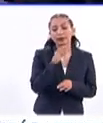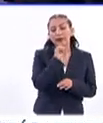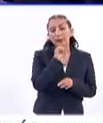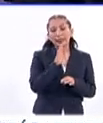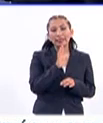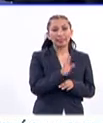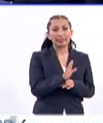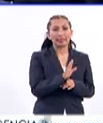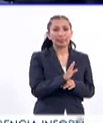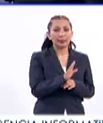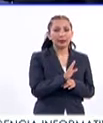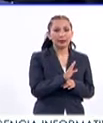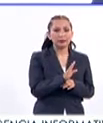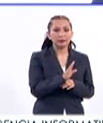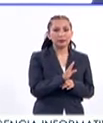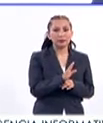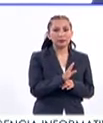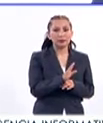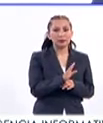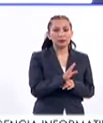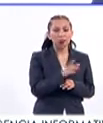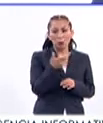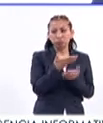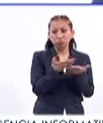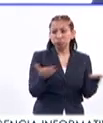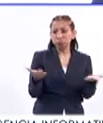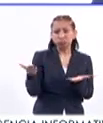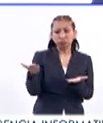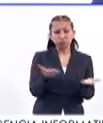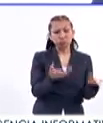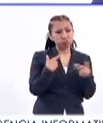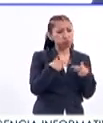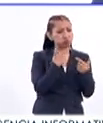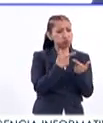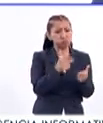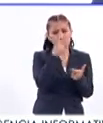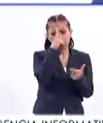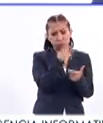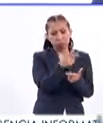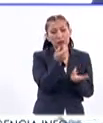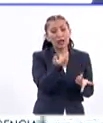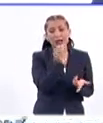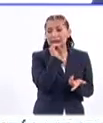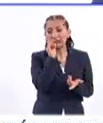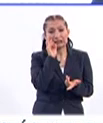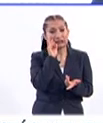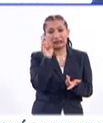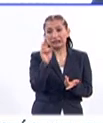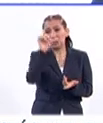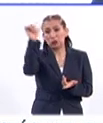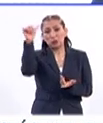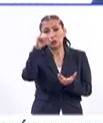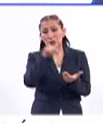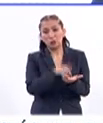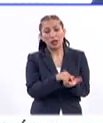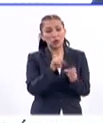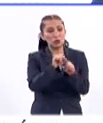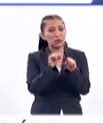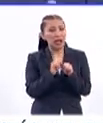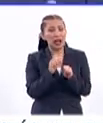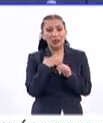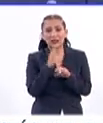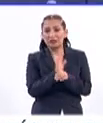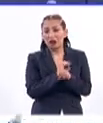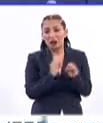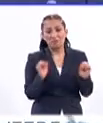carácter también de poner a disposición del público mexicano lo que no van a poder ver en otros lugares,